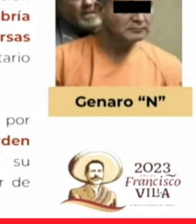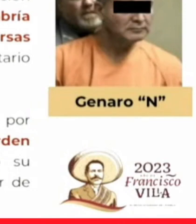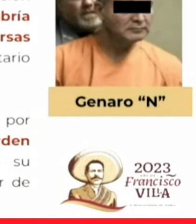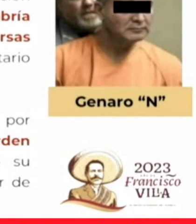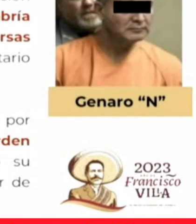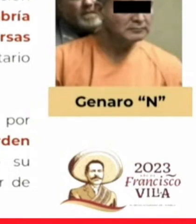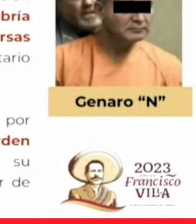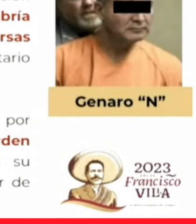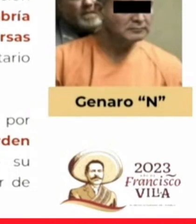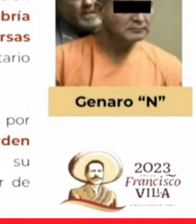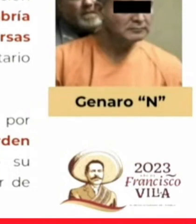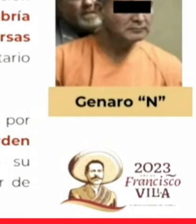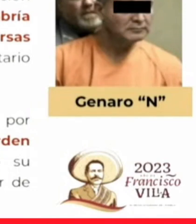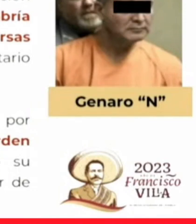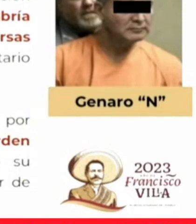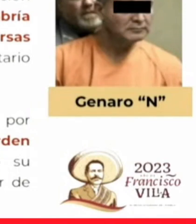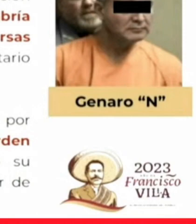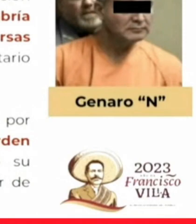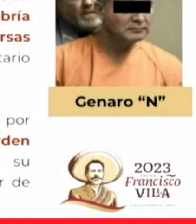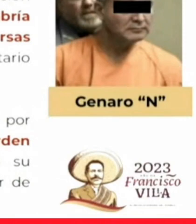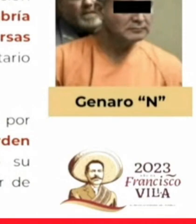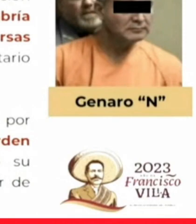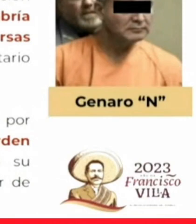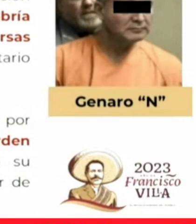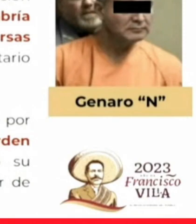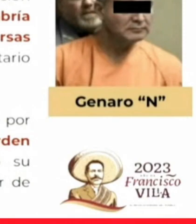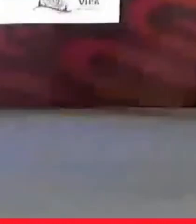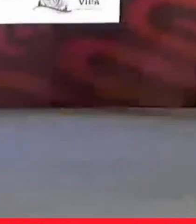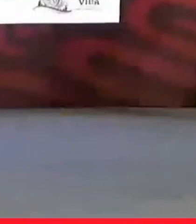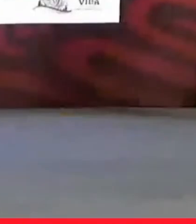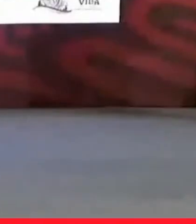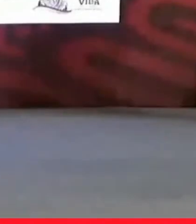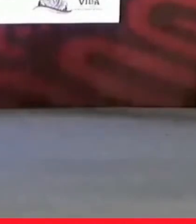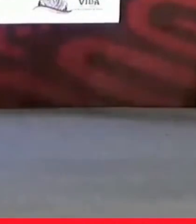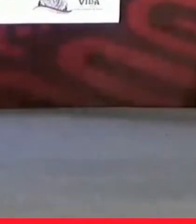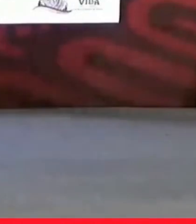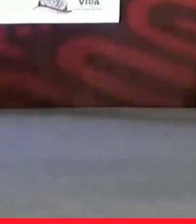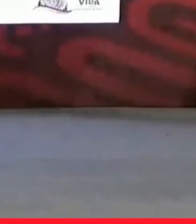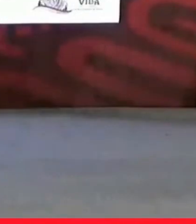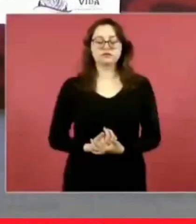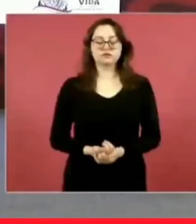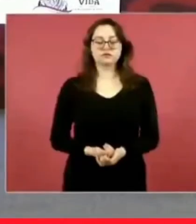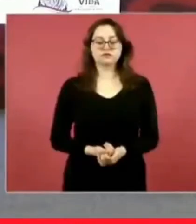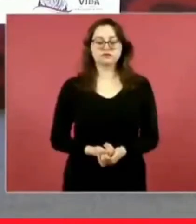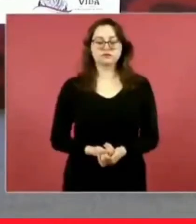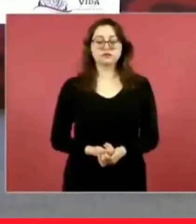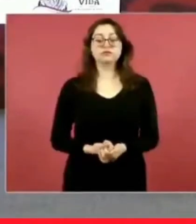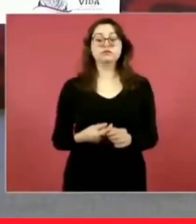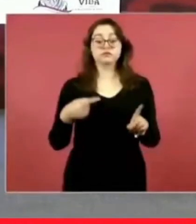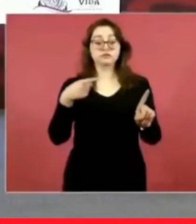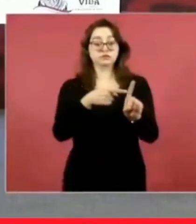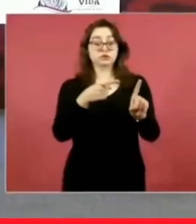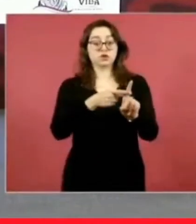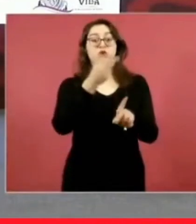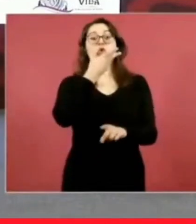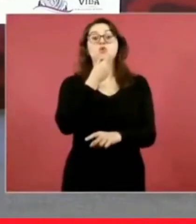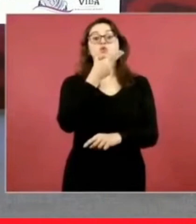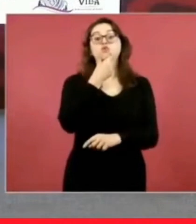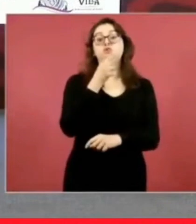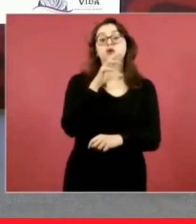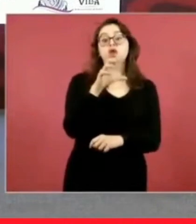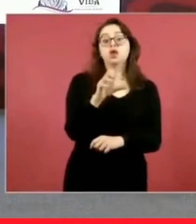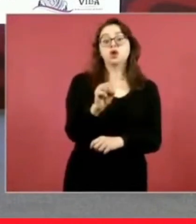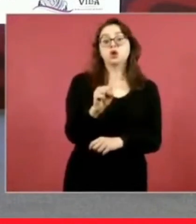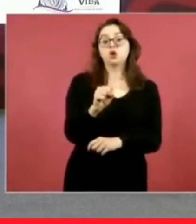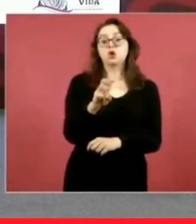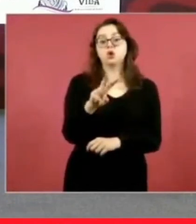la república el vinculado a proceso Oswaldo n presuntamente fungía como parte de una empresa dentro